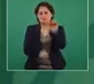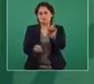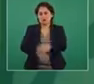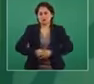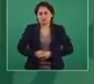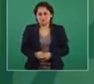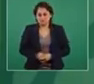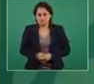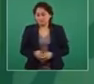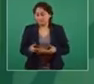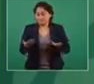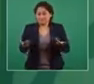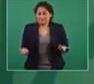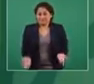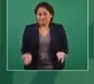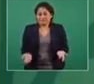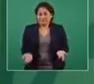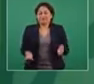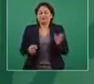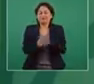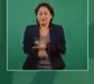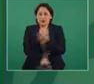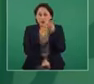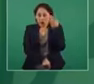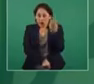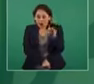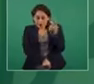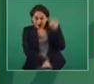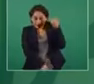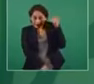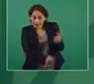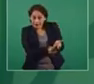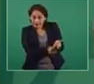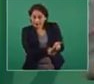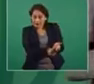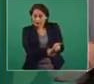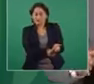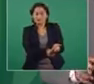Entonces, ya no se permiten